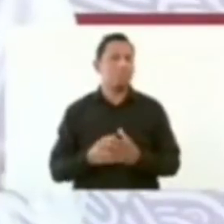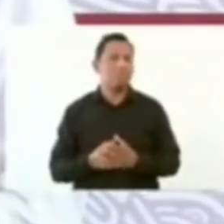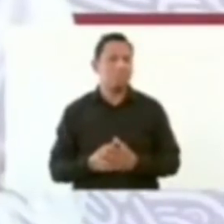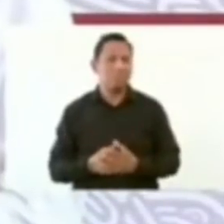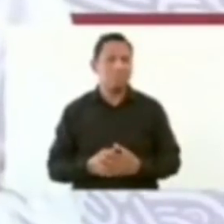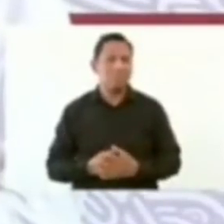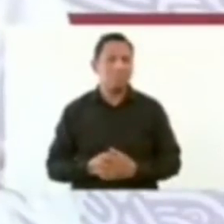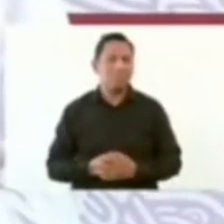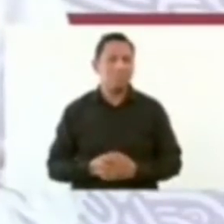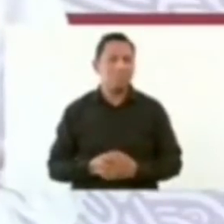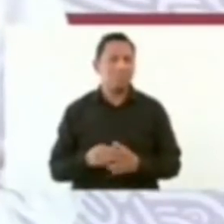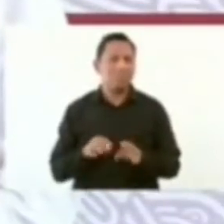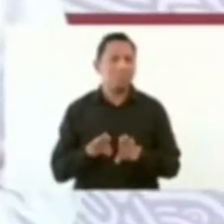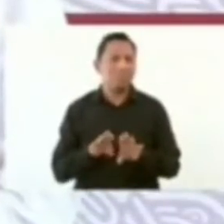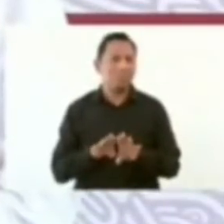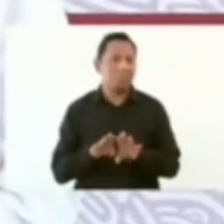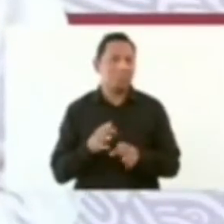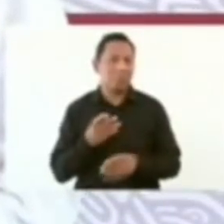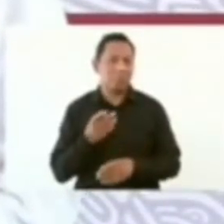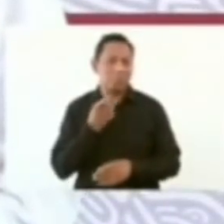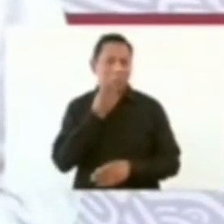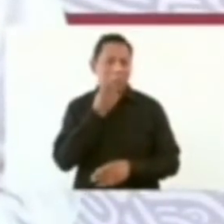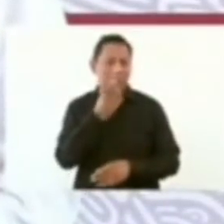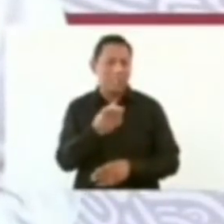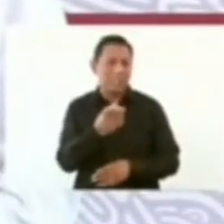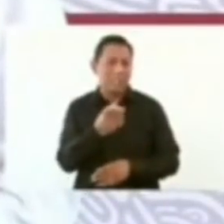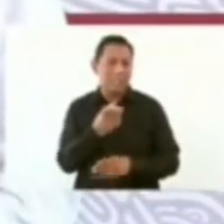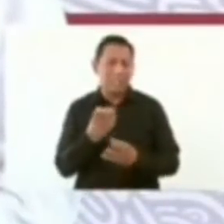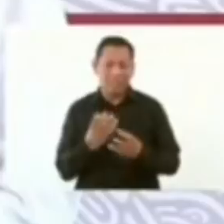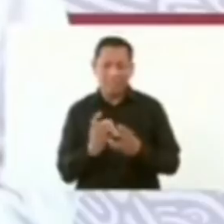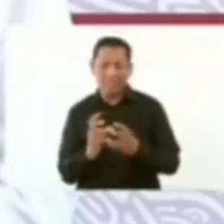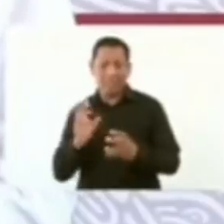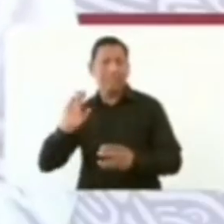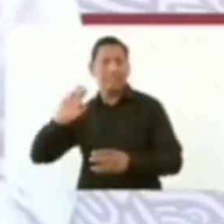Se decía que tiraba,